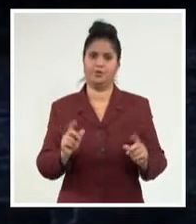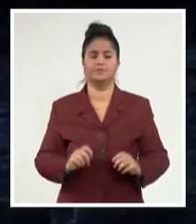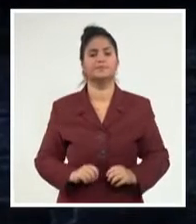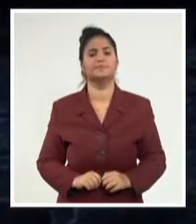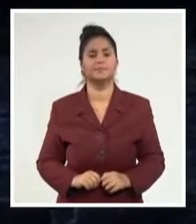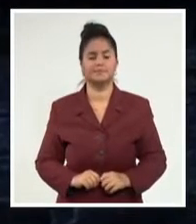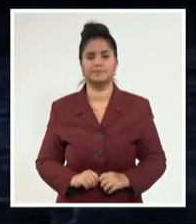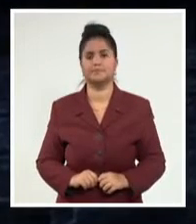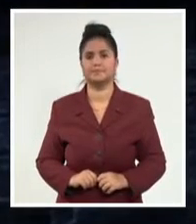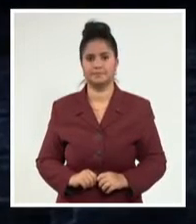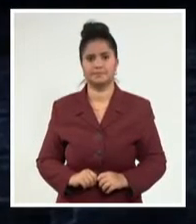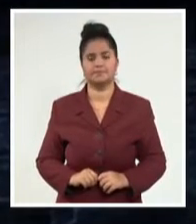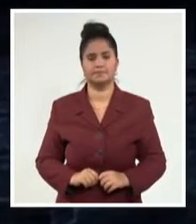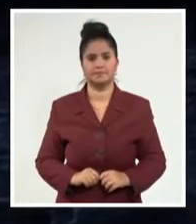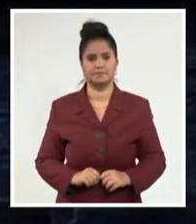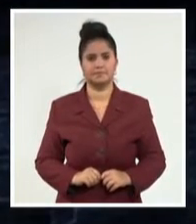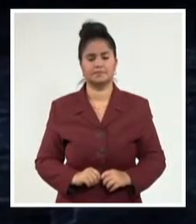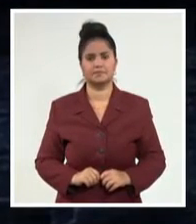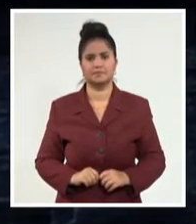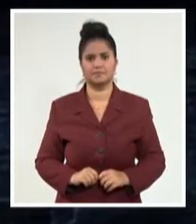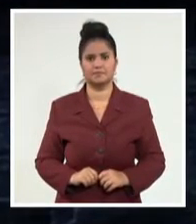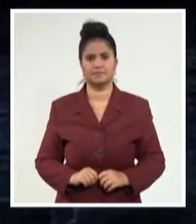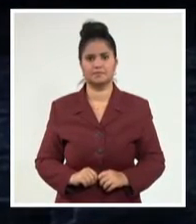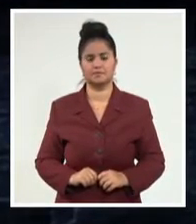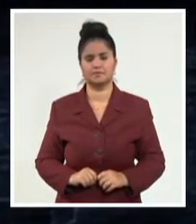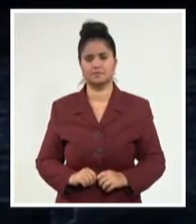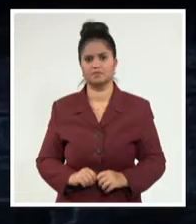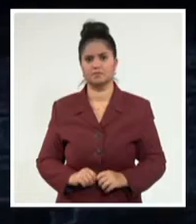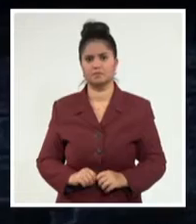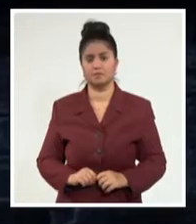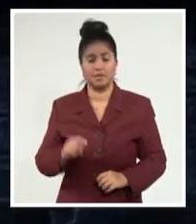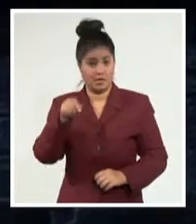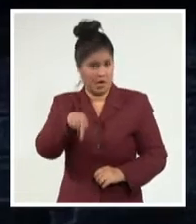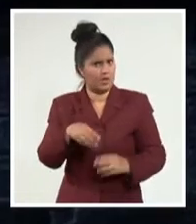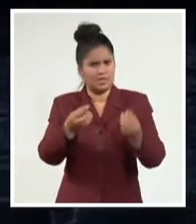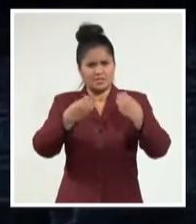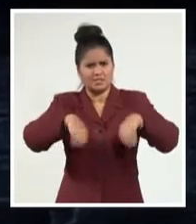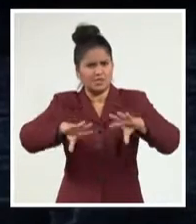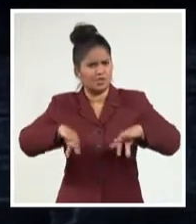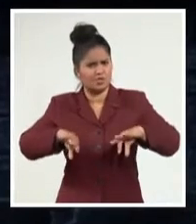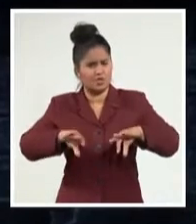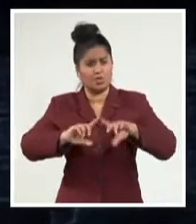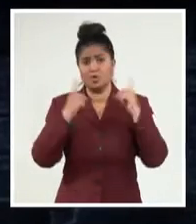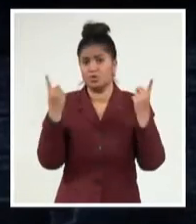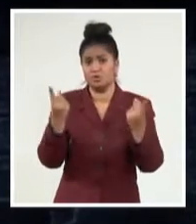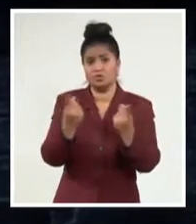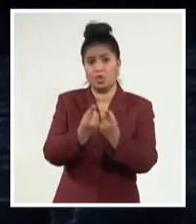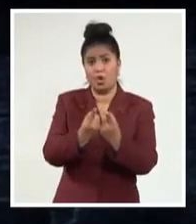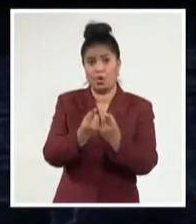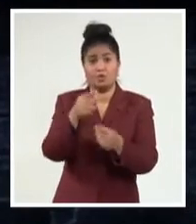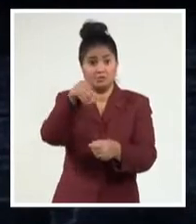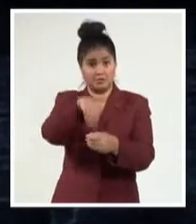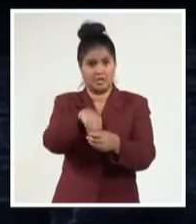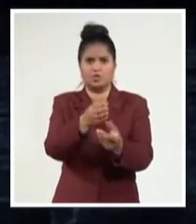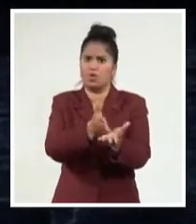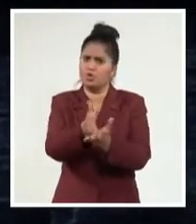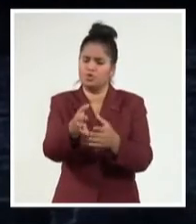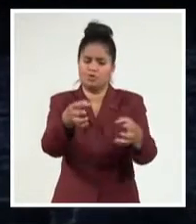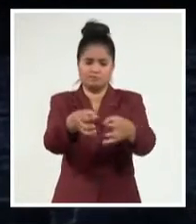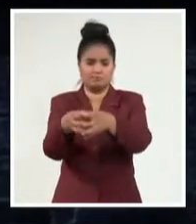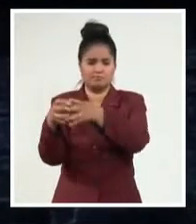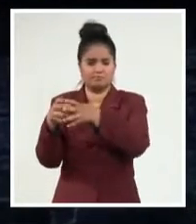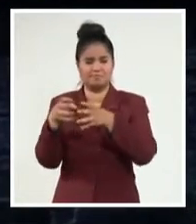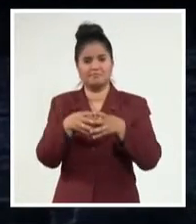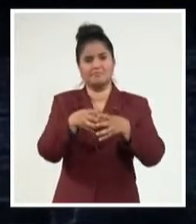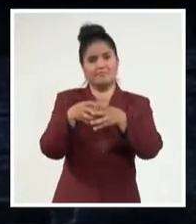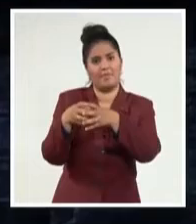primer día y hasta eso le juega una mala pasada. Lo que pasa es que de todas van a hablar. Así lo tienen entretenido para que no se le